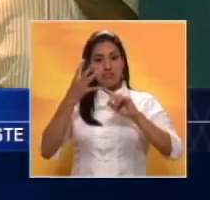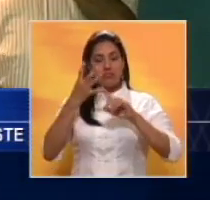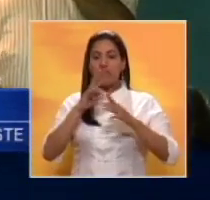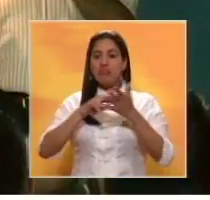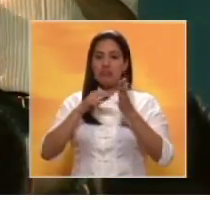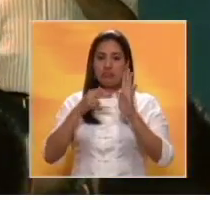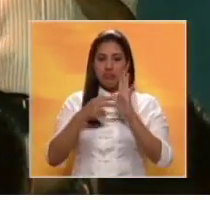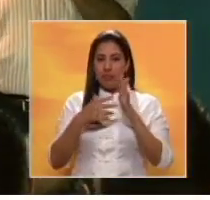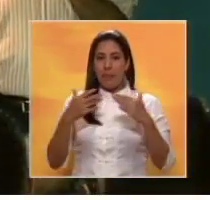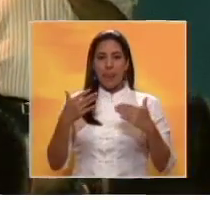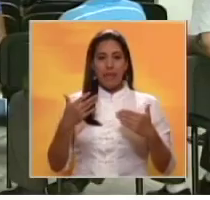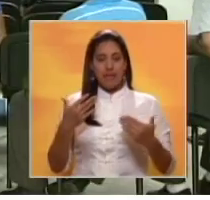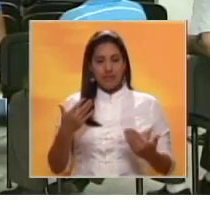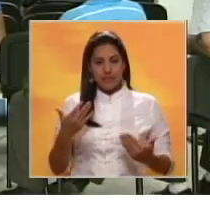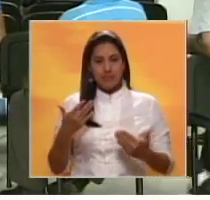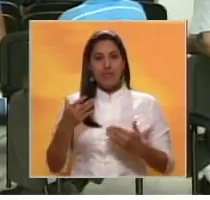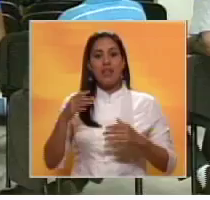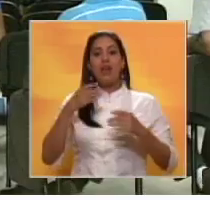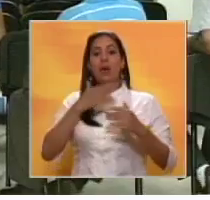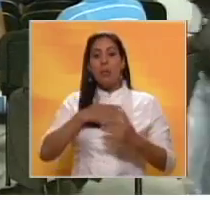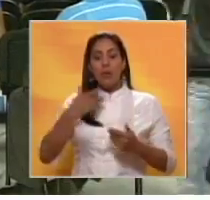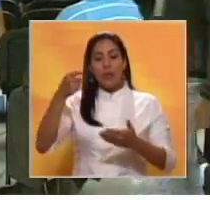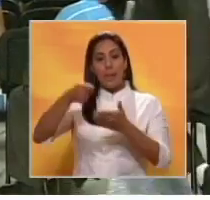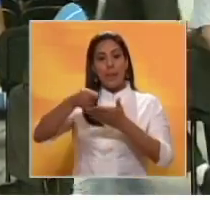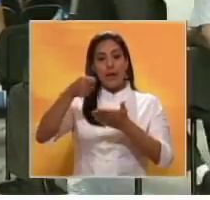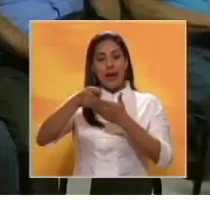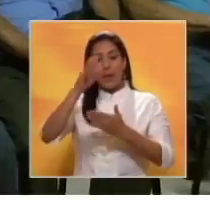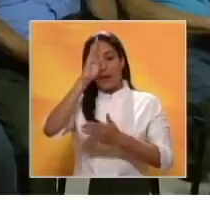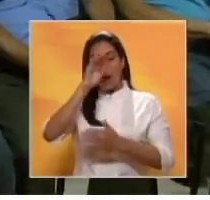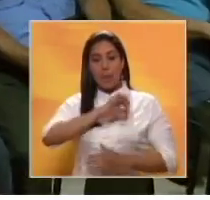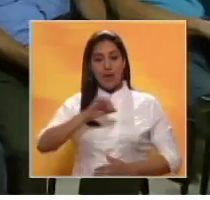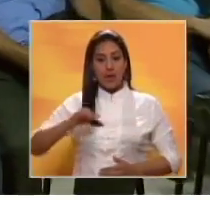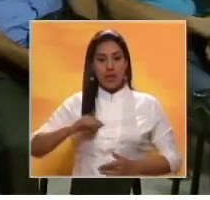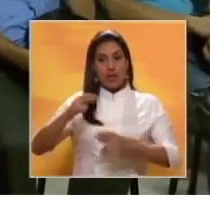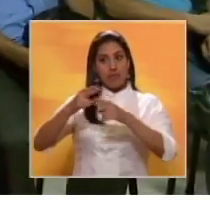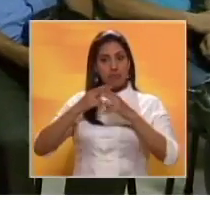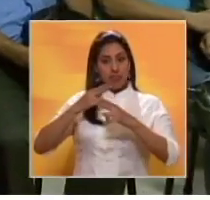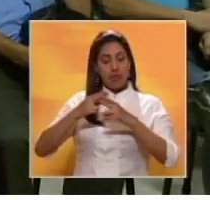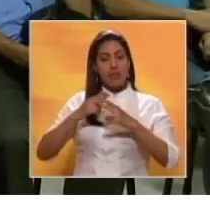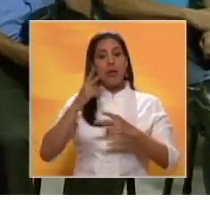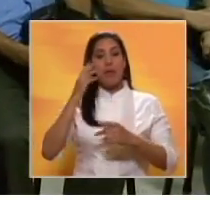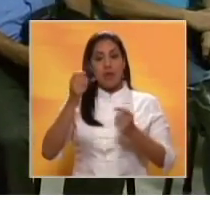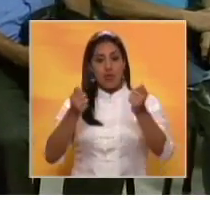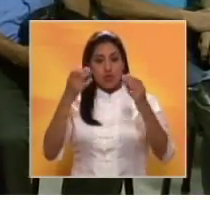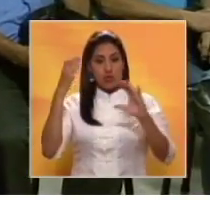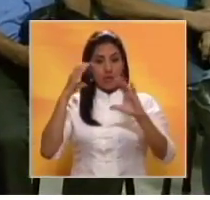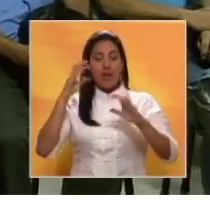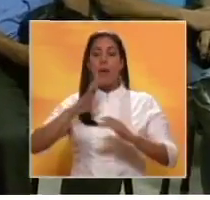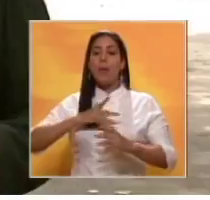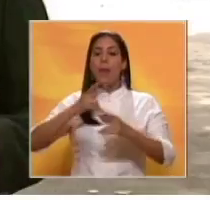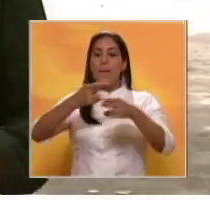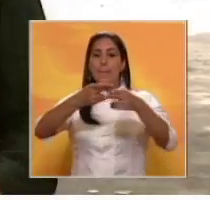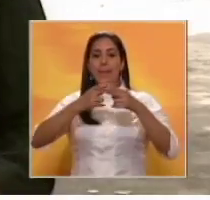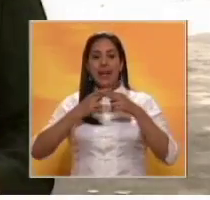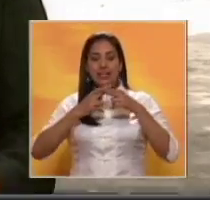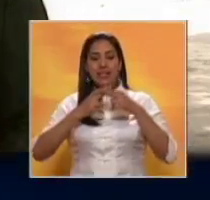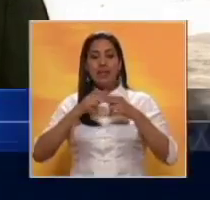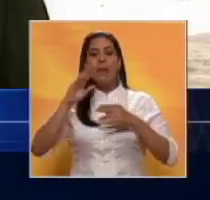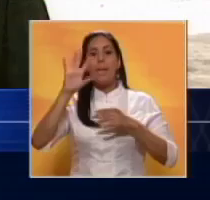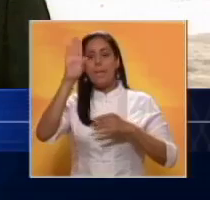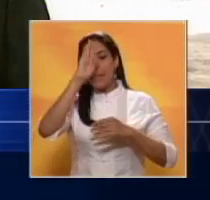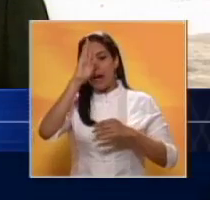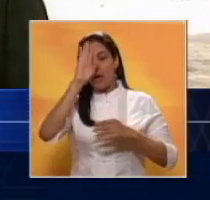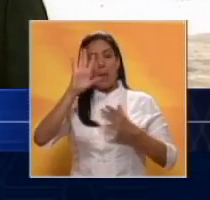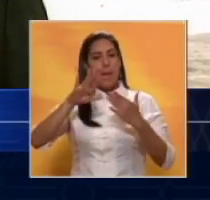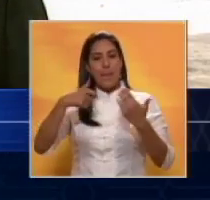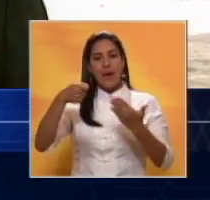está referido a la posibilidad de financiamiento de la banca privada, es decir, que los conductores tengan acceso a créditos